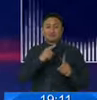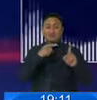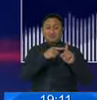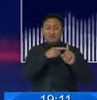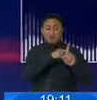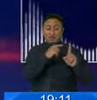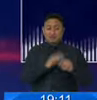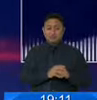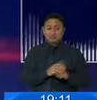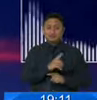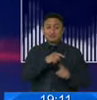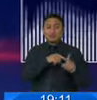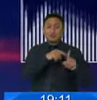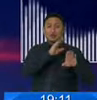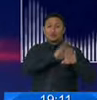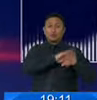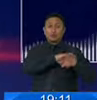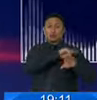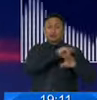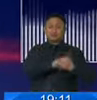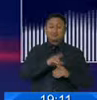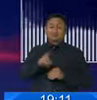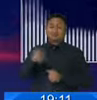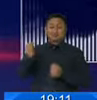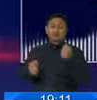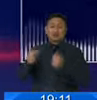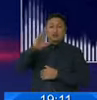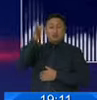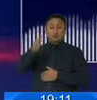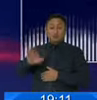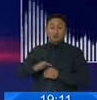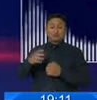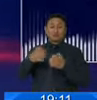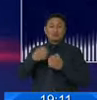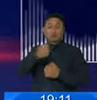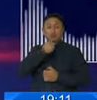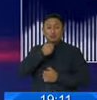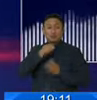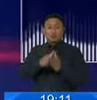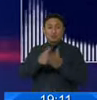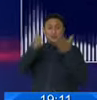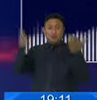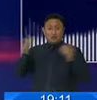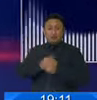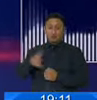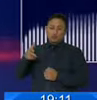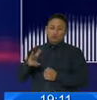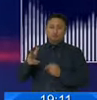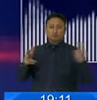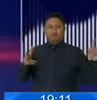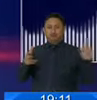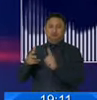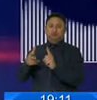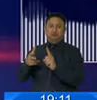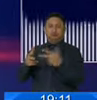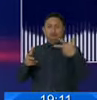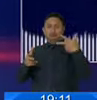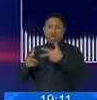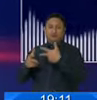presuntamente interceptó la camioneta en la que se movilizaba el equipo periodístico en Mataje, Ecuador.